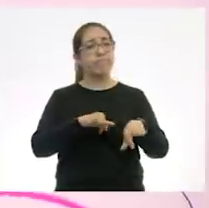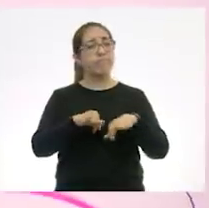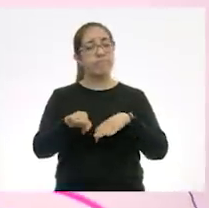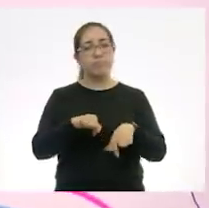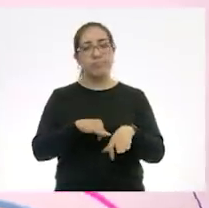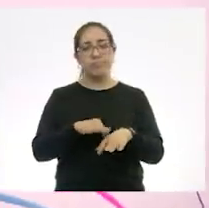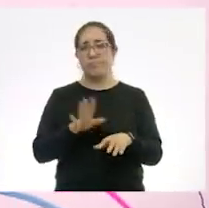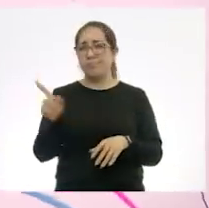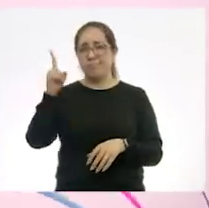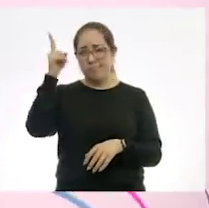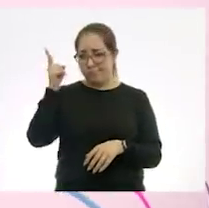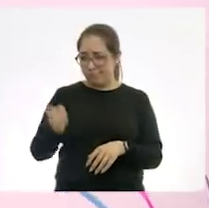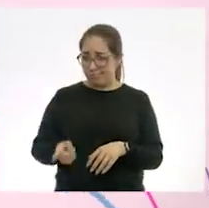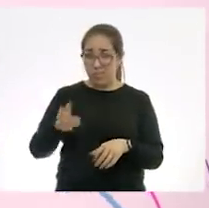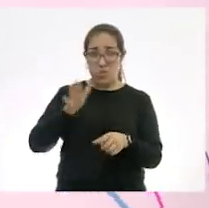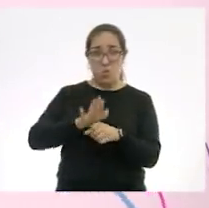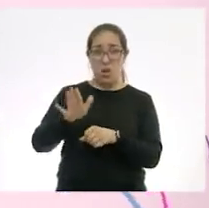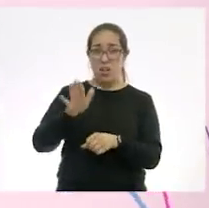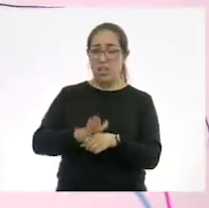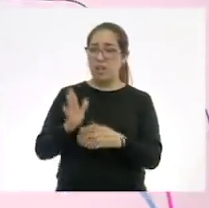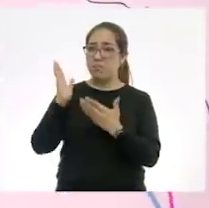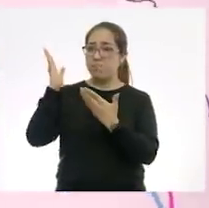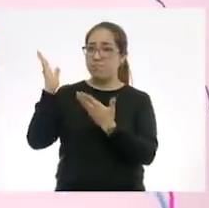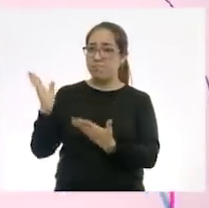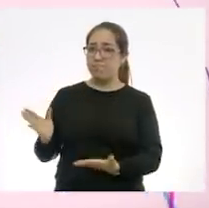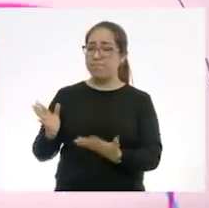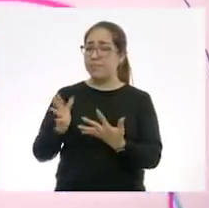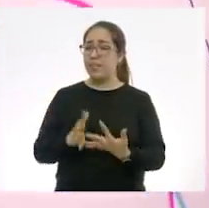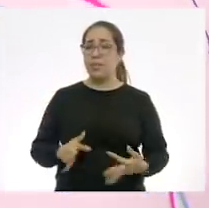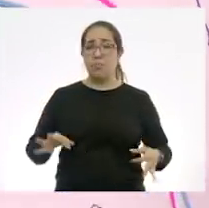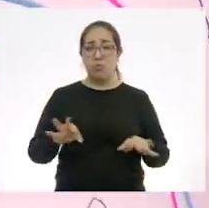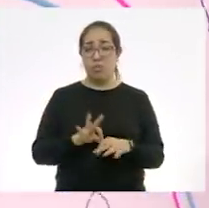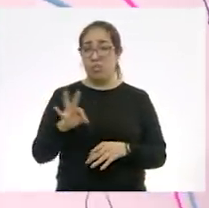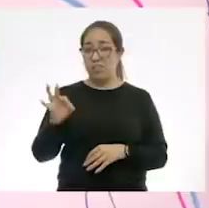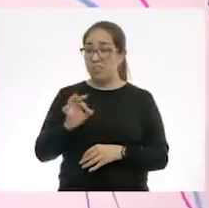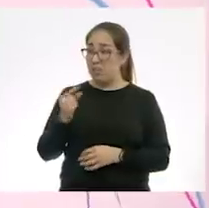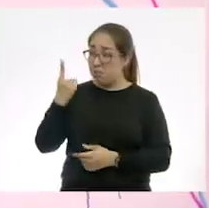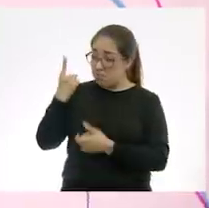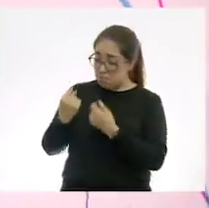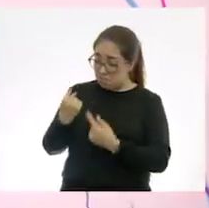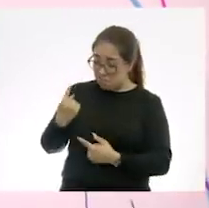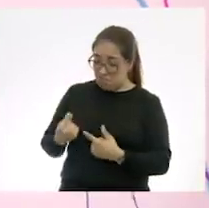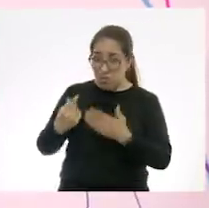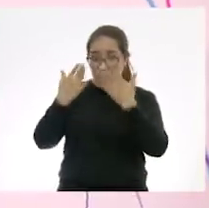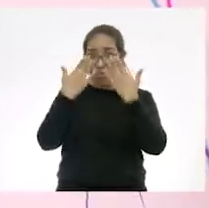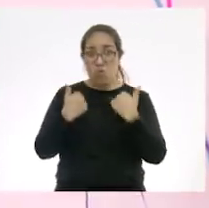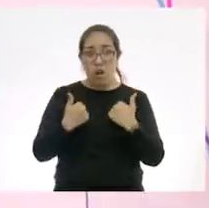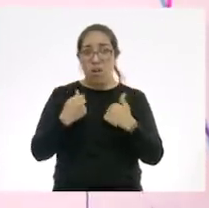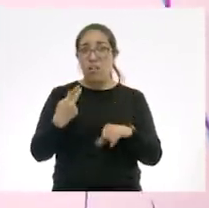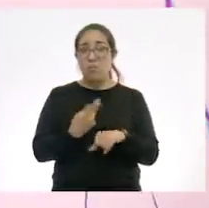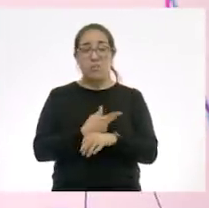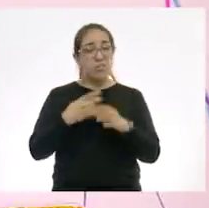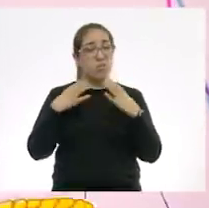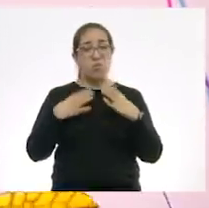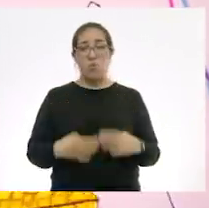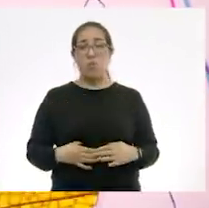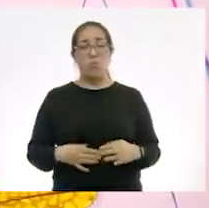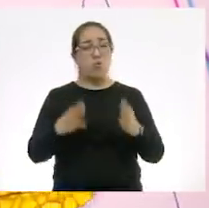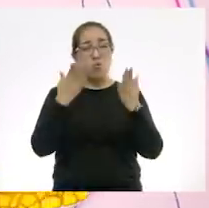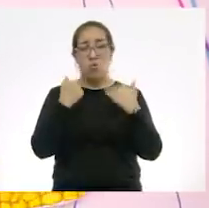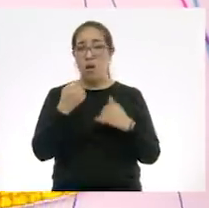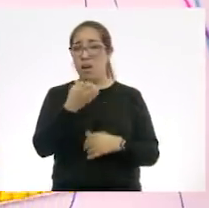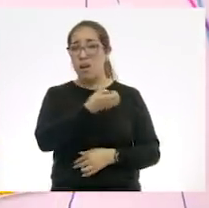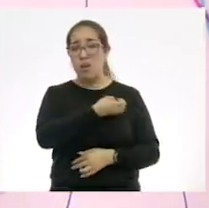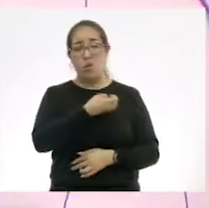Cualquiera de estos órganos es sumamente importante. Si no existiera, entonces nuestro cuerpo no tendría el orden,